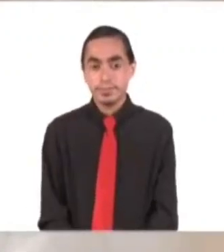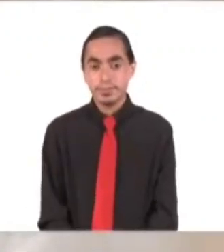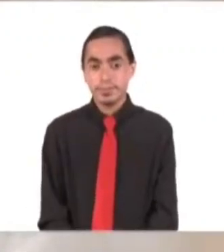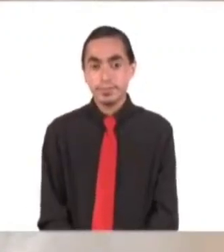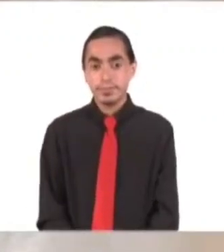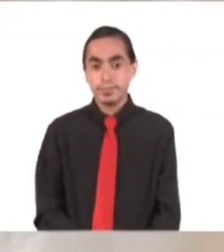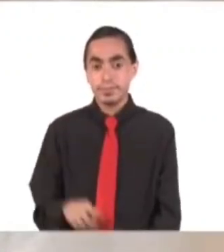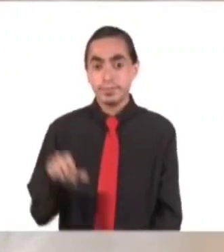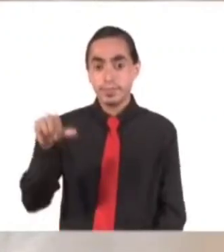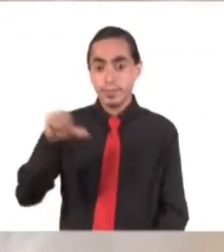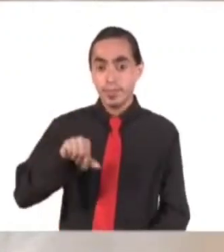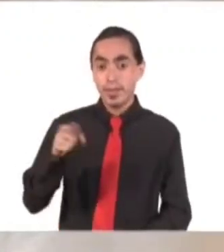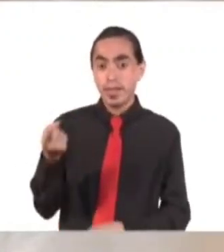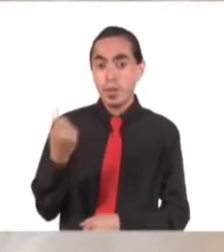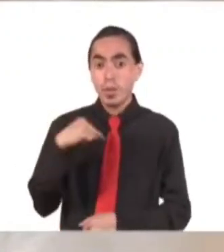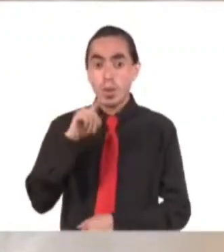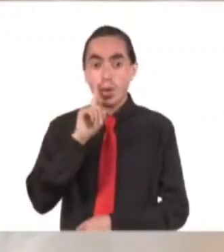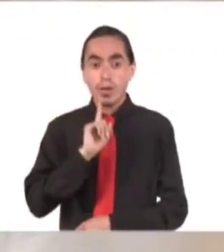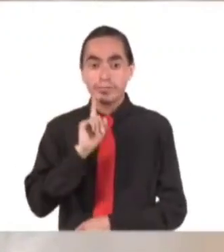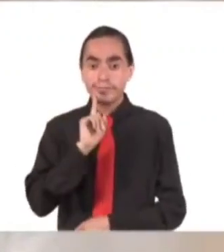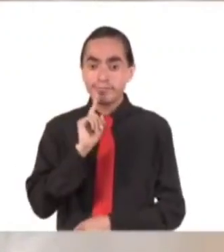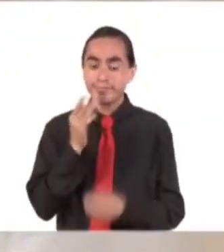es una mujer muy modesta,